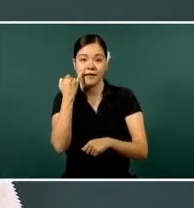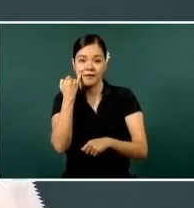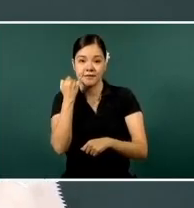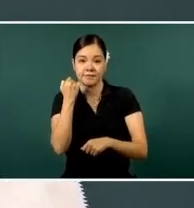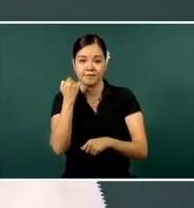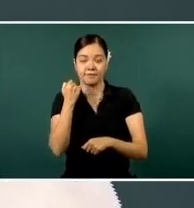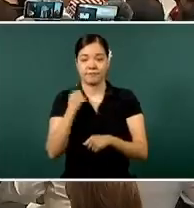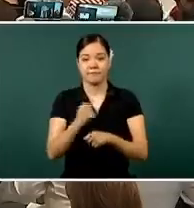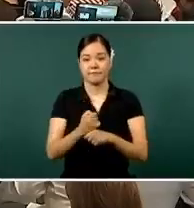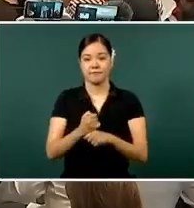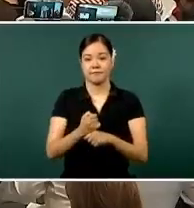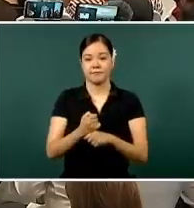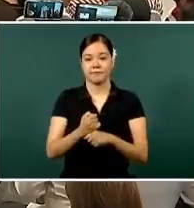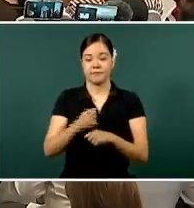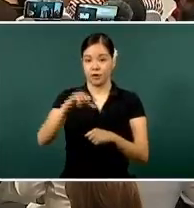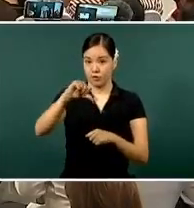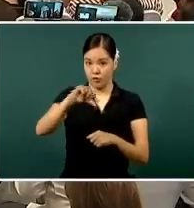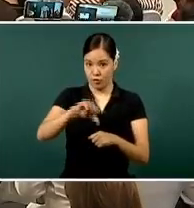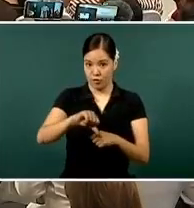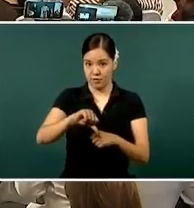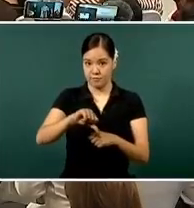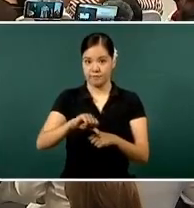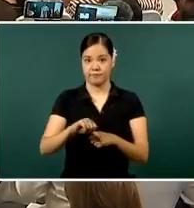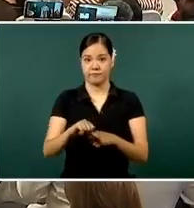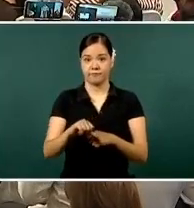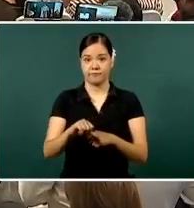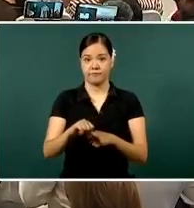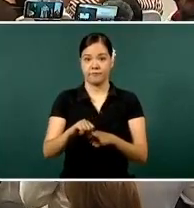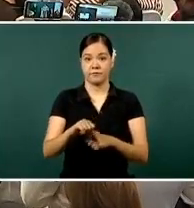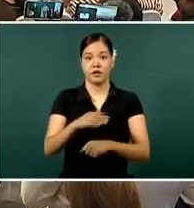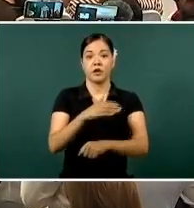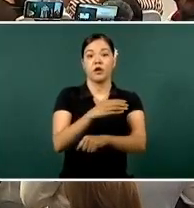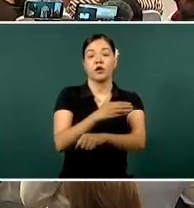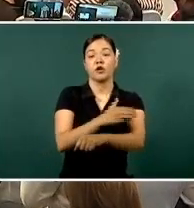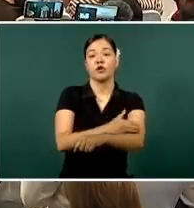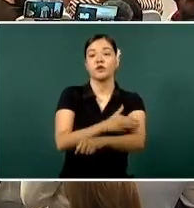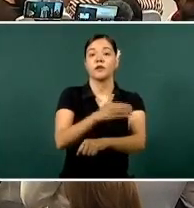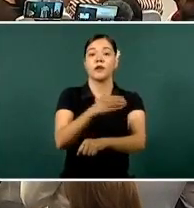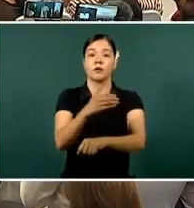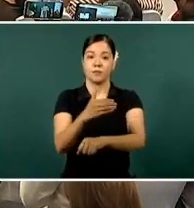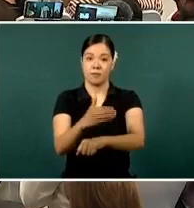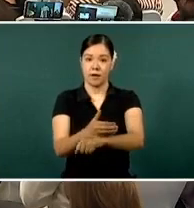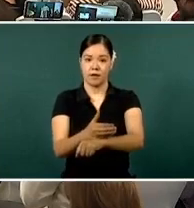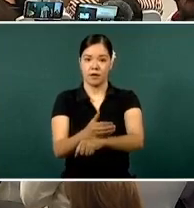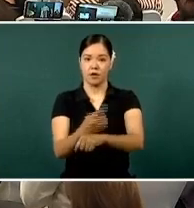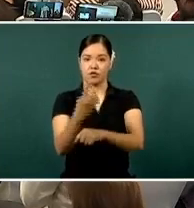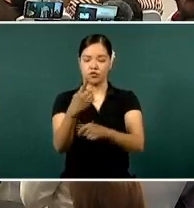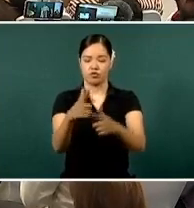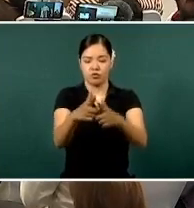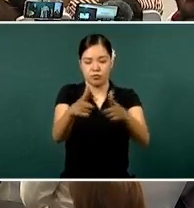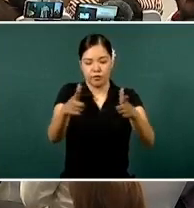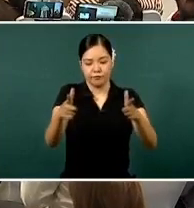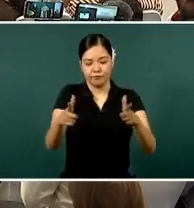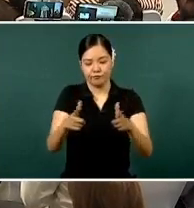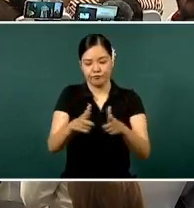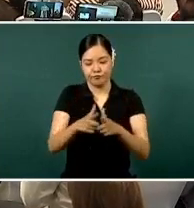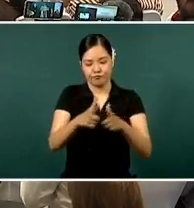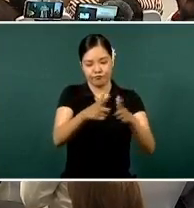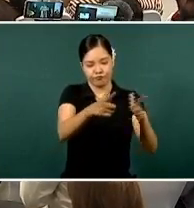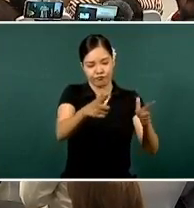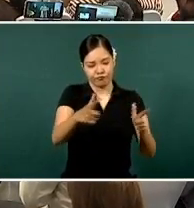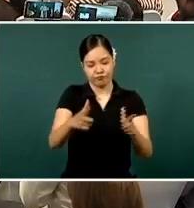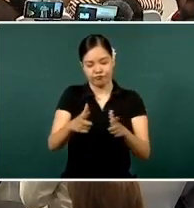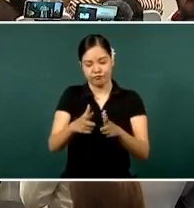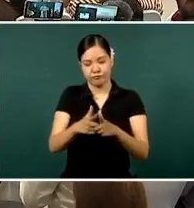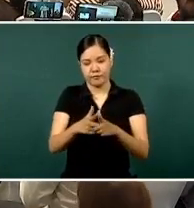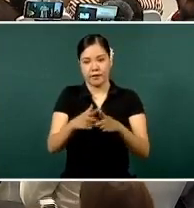ocasión, señor presidente, nos acompaña una importante comisión de representantes